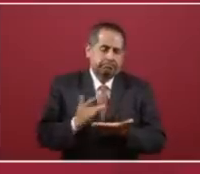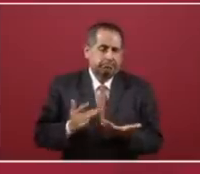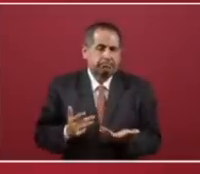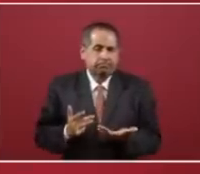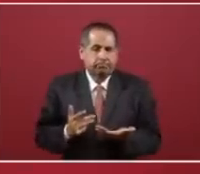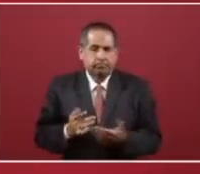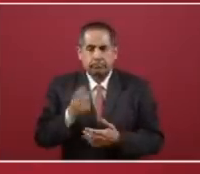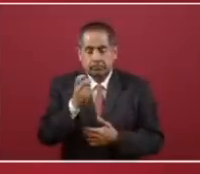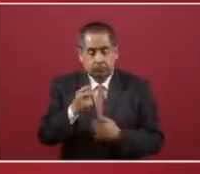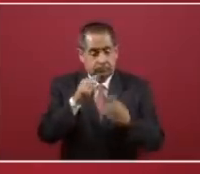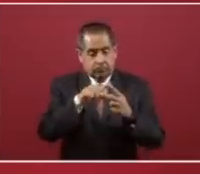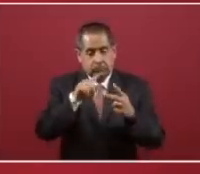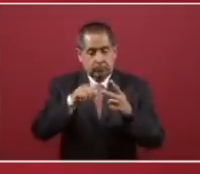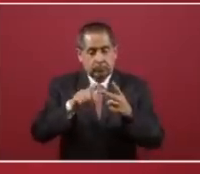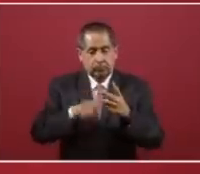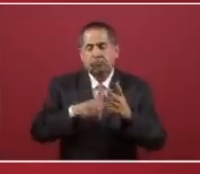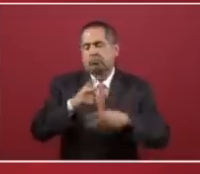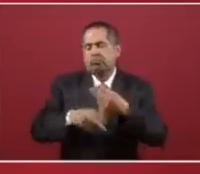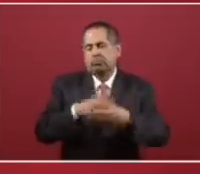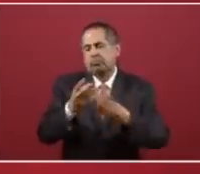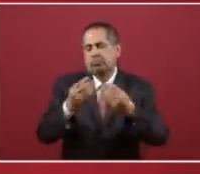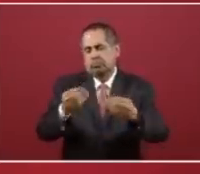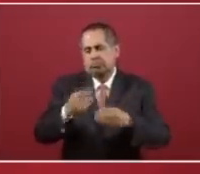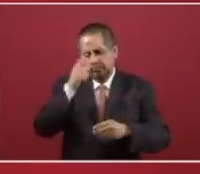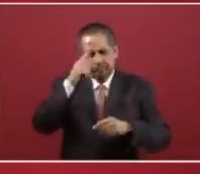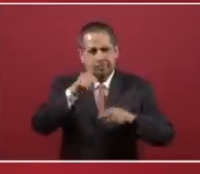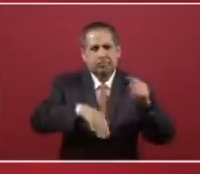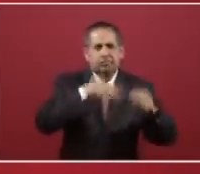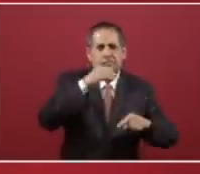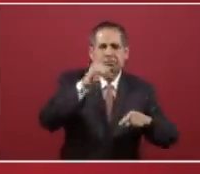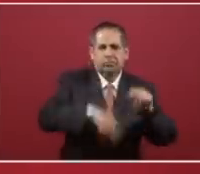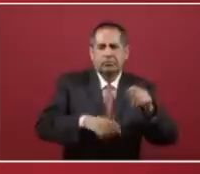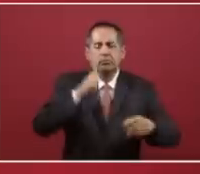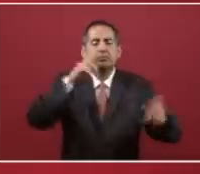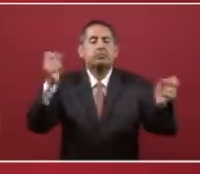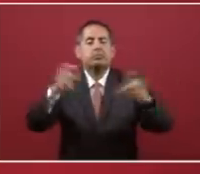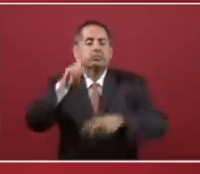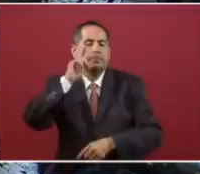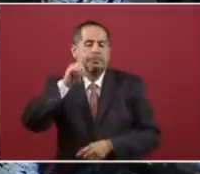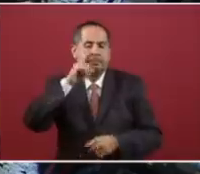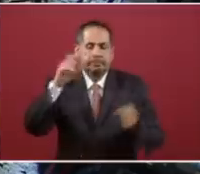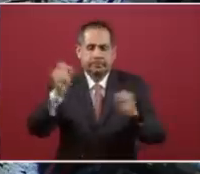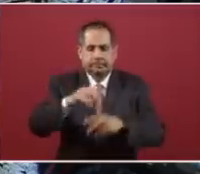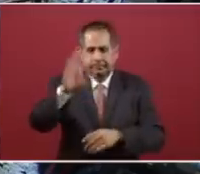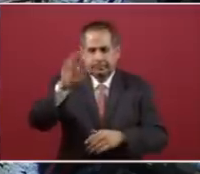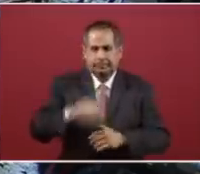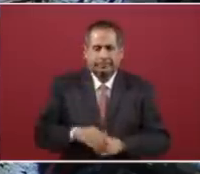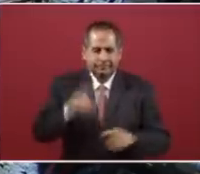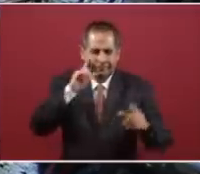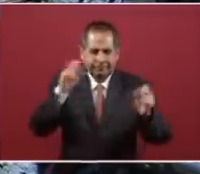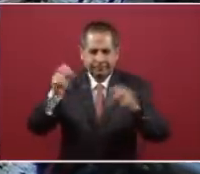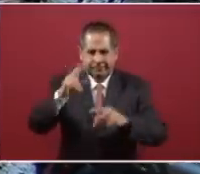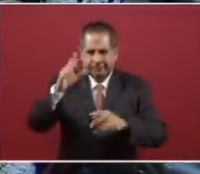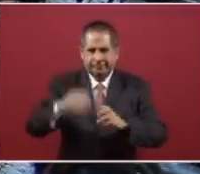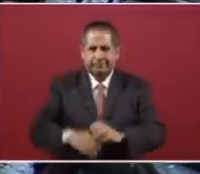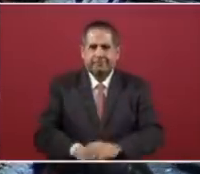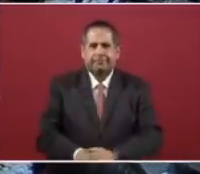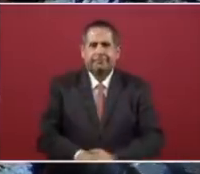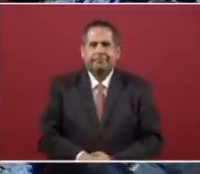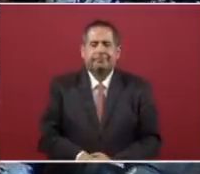entonces con eso vamos a avanzar mucho en el combate a la corrupción nos vemos mañana nueva mañana